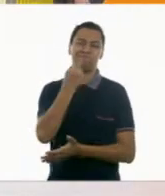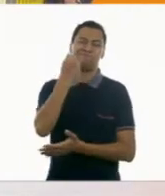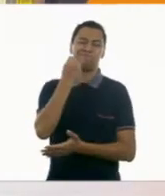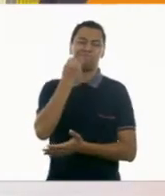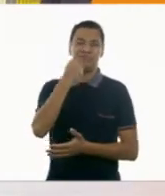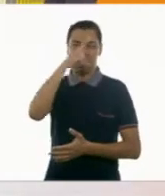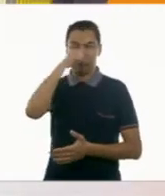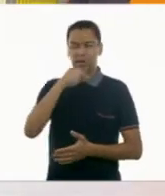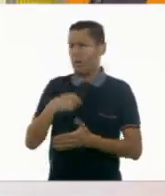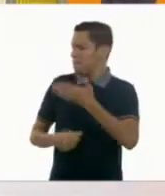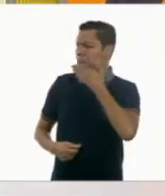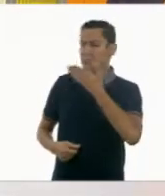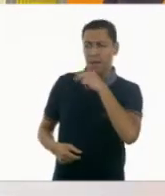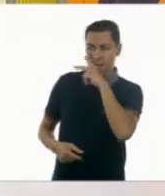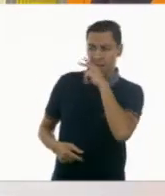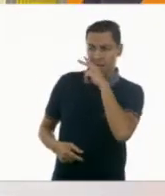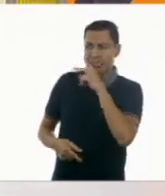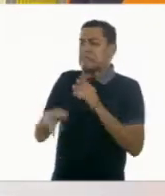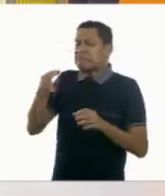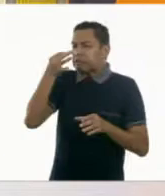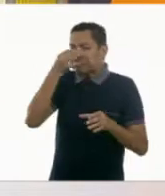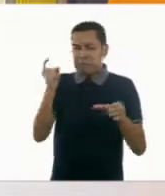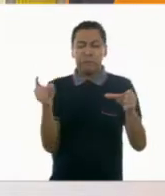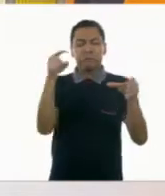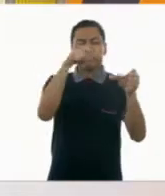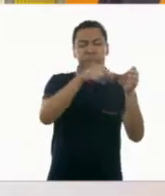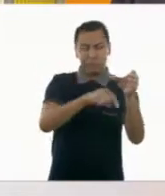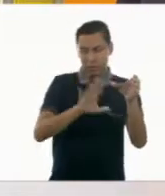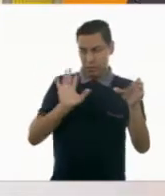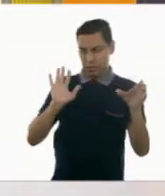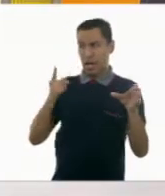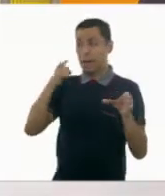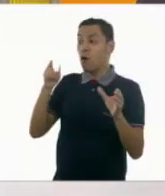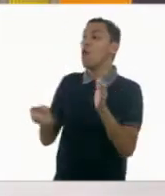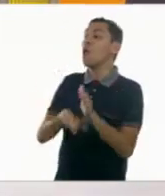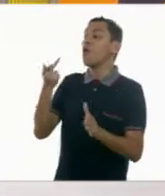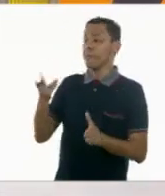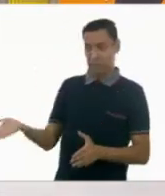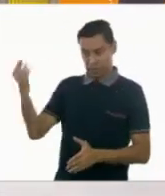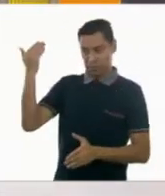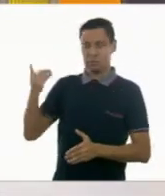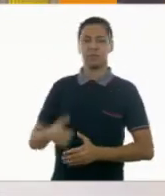Bien, bien. Estuvo muy bien. Muy cerca. Otro intento.